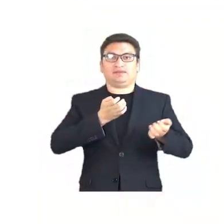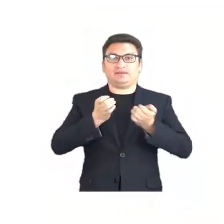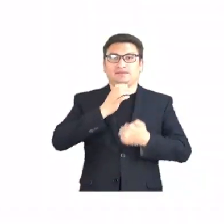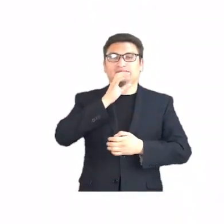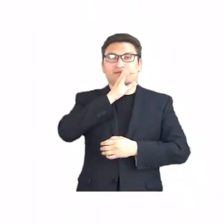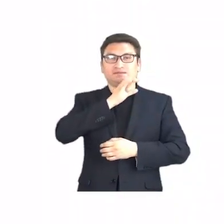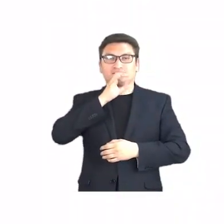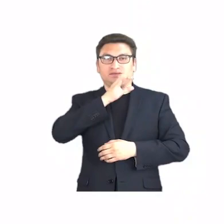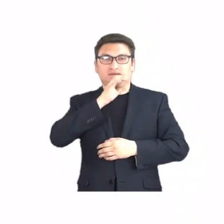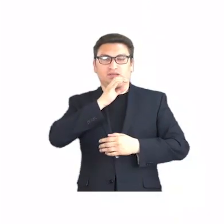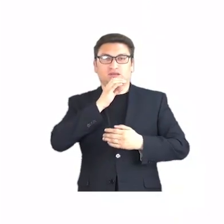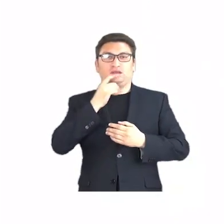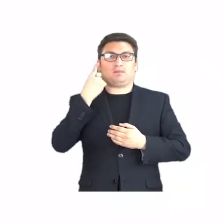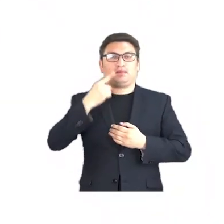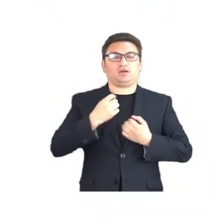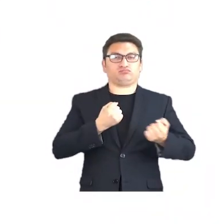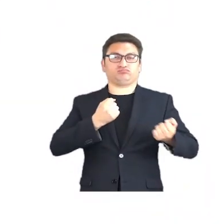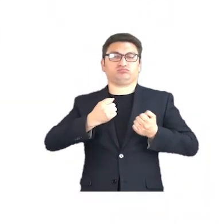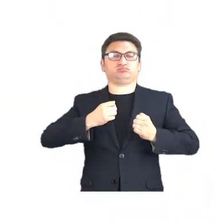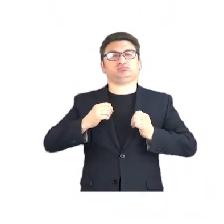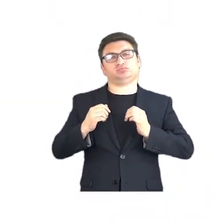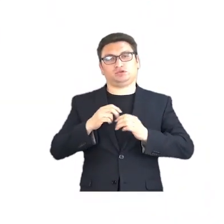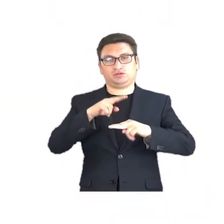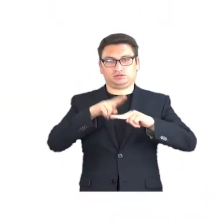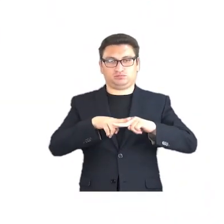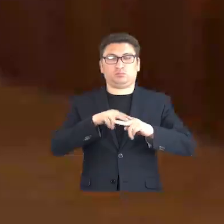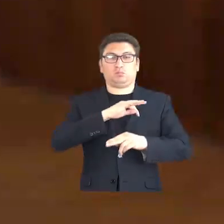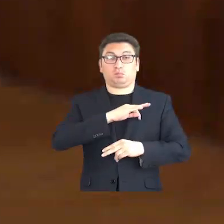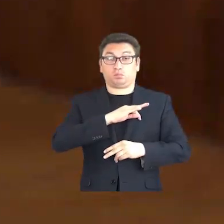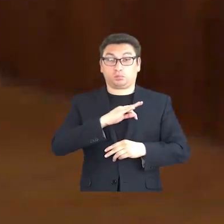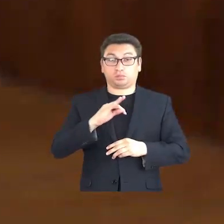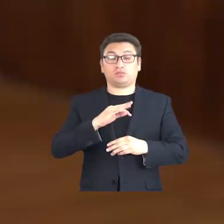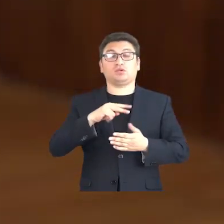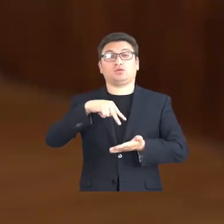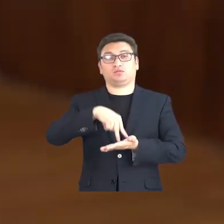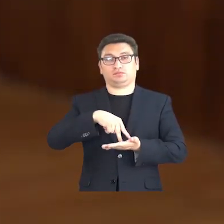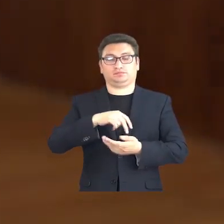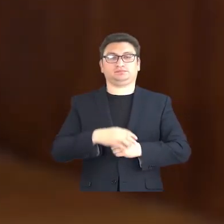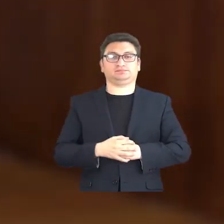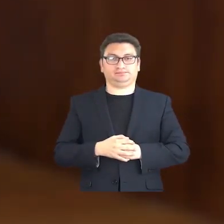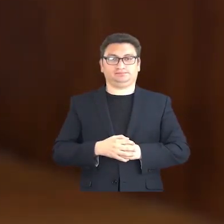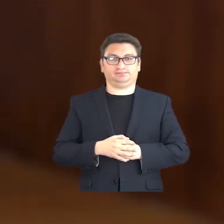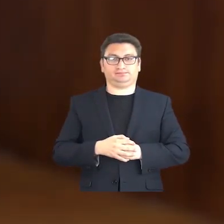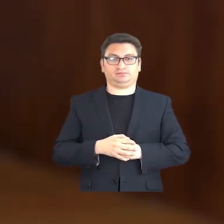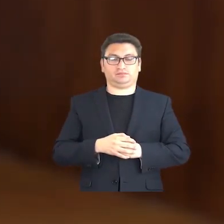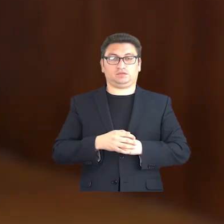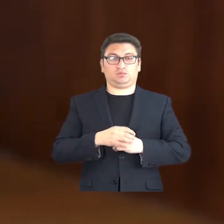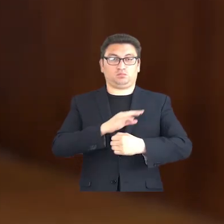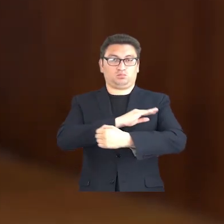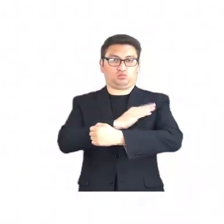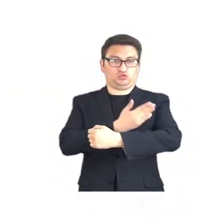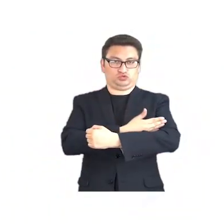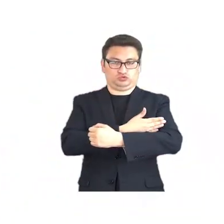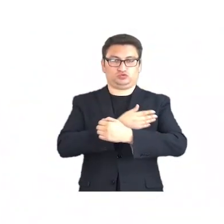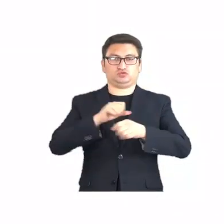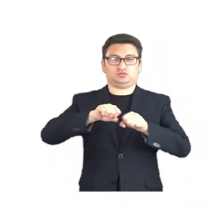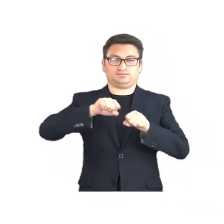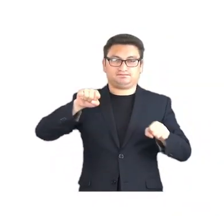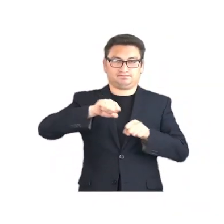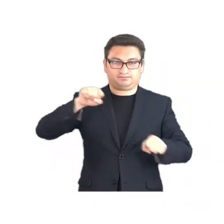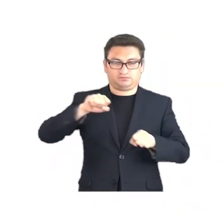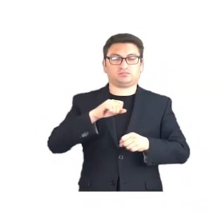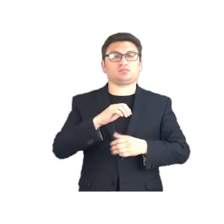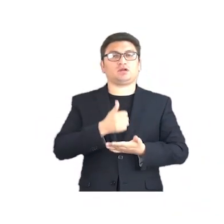Repite los ejercicios del calentamiento para mover sus articulaciones. Esto se puede hacer sentado o de pie.